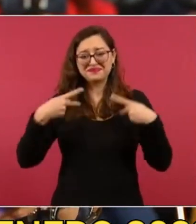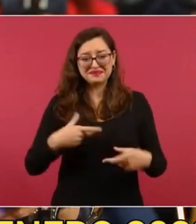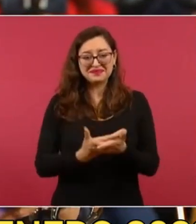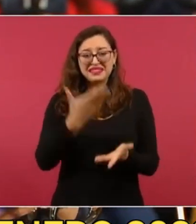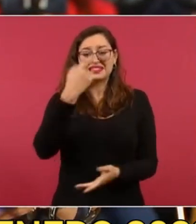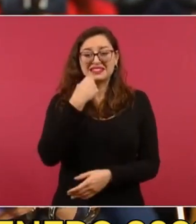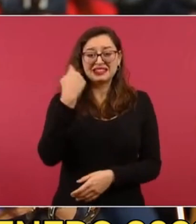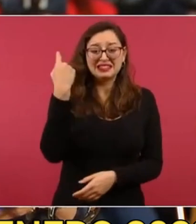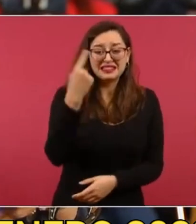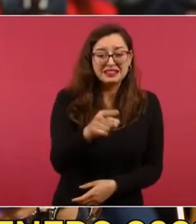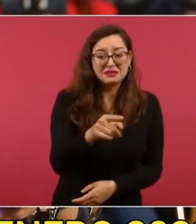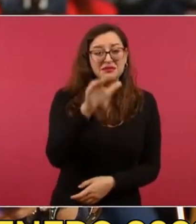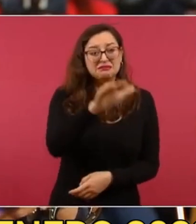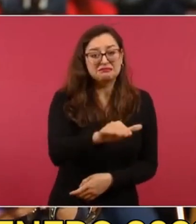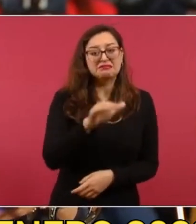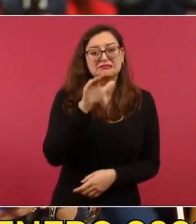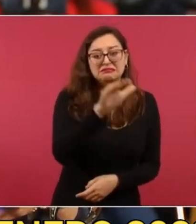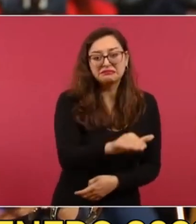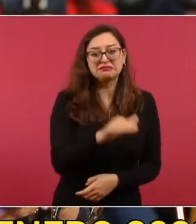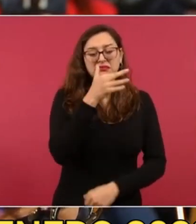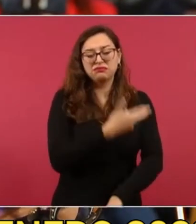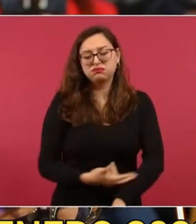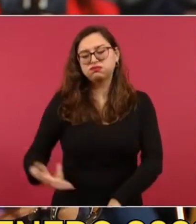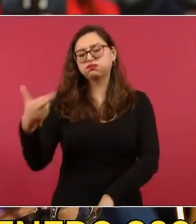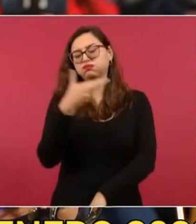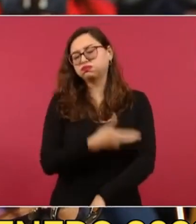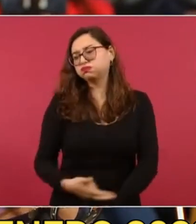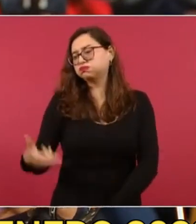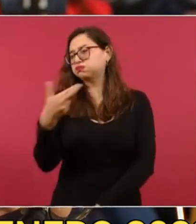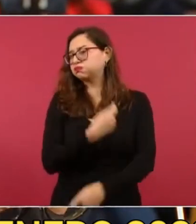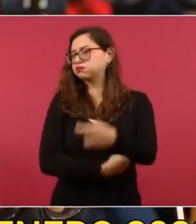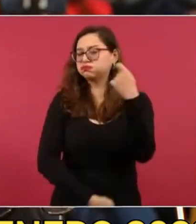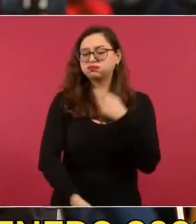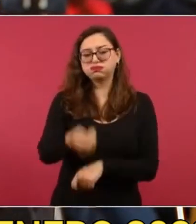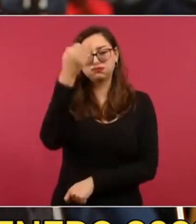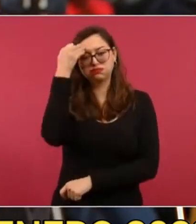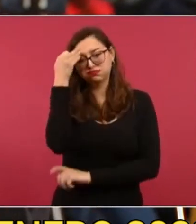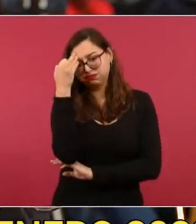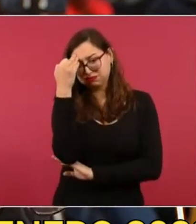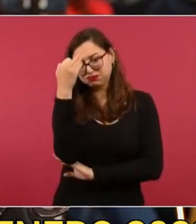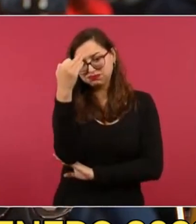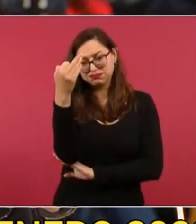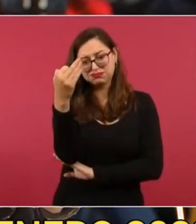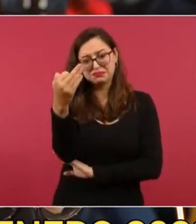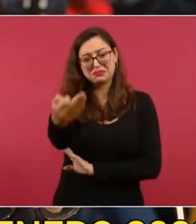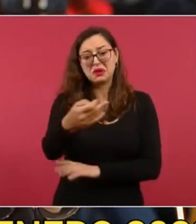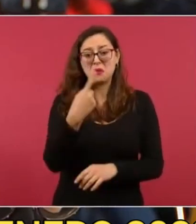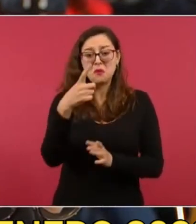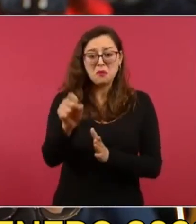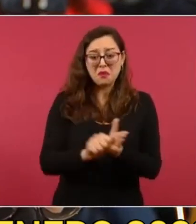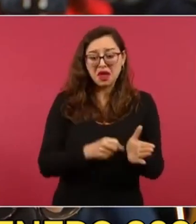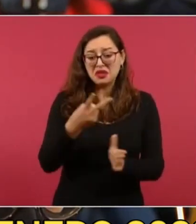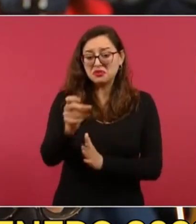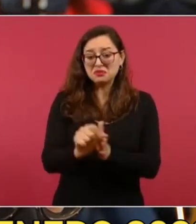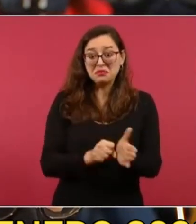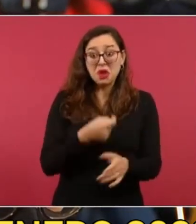que pasar largos trámites para realizar una denuncia y posterior a esto pasan varios meses e